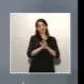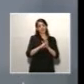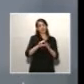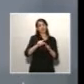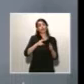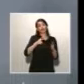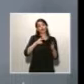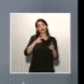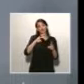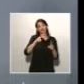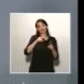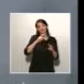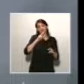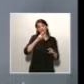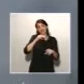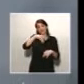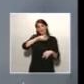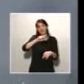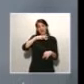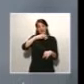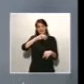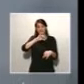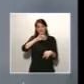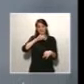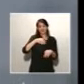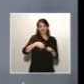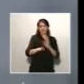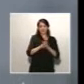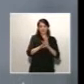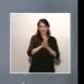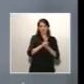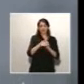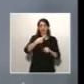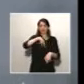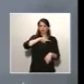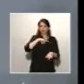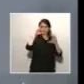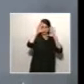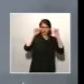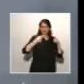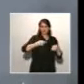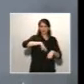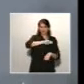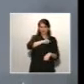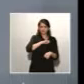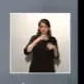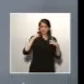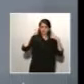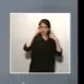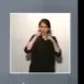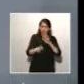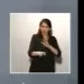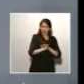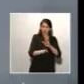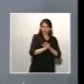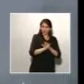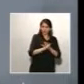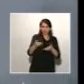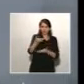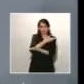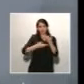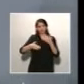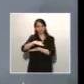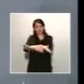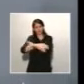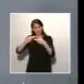Fuerzas Armadas siguen con su esfuerzo, junto con el resto de las administraciones públicas y las instituciones, y muchísimo más